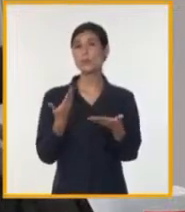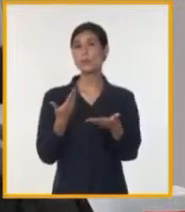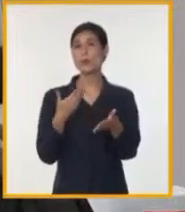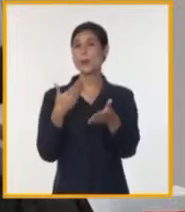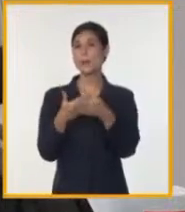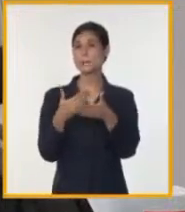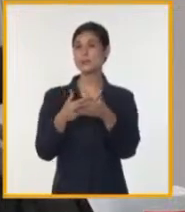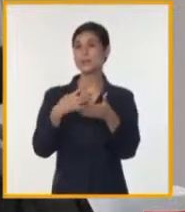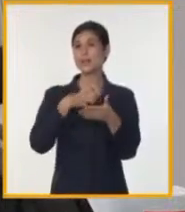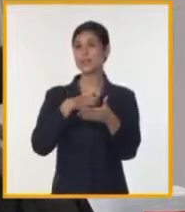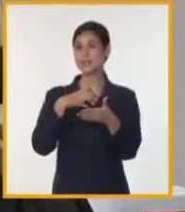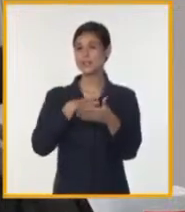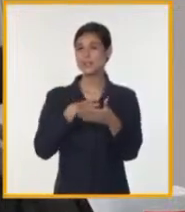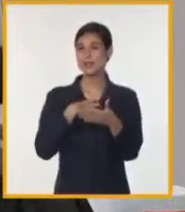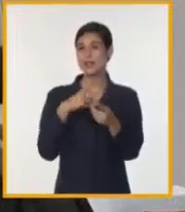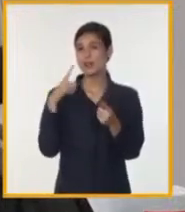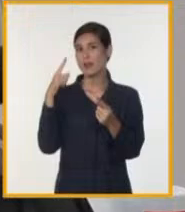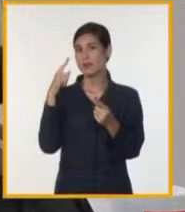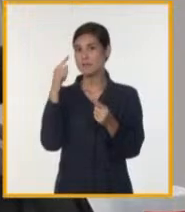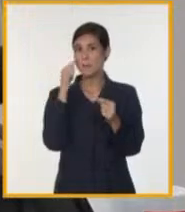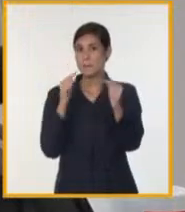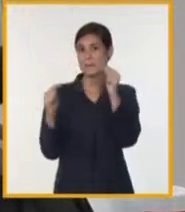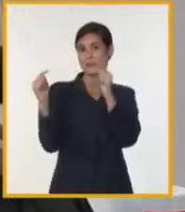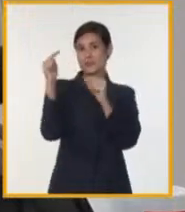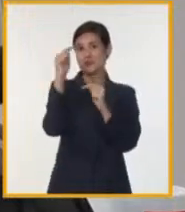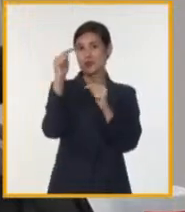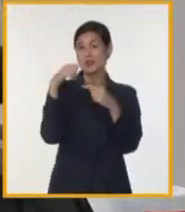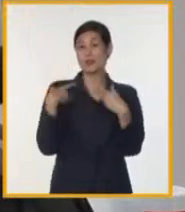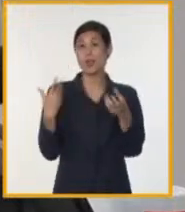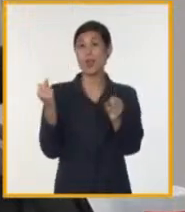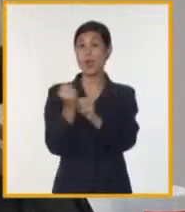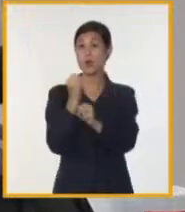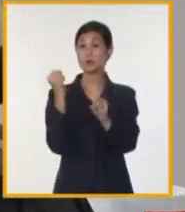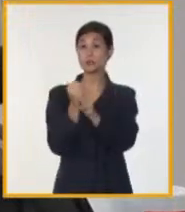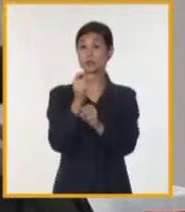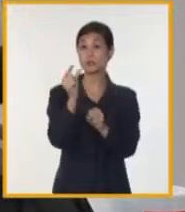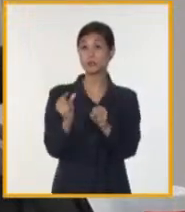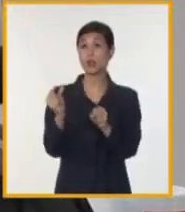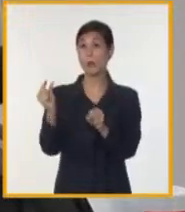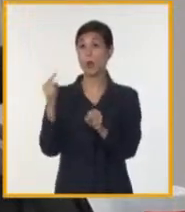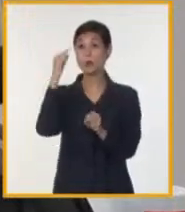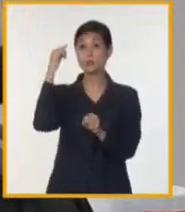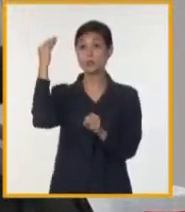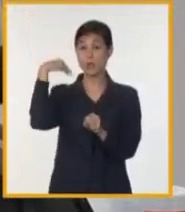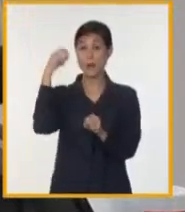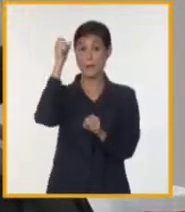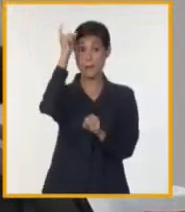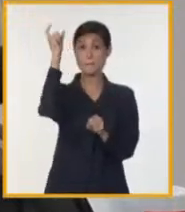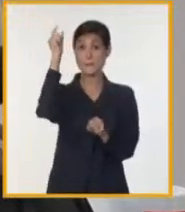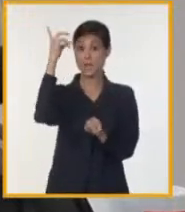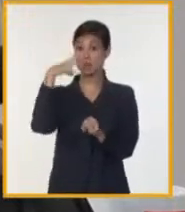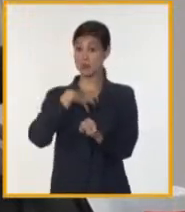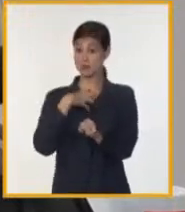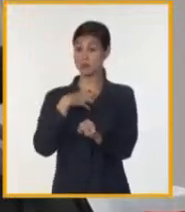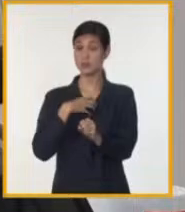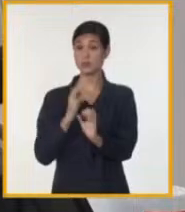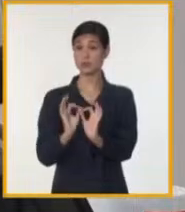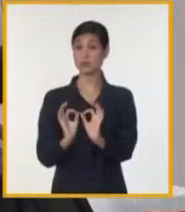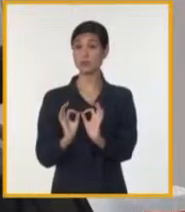tiene como recursos fundamentales el potencial de trabajadores que saben hacer las cosas, que tienen una experiencia. Hoy cuenta